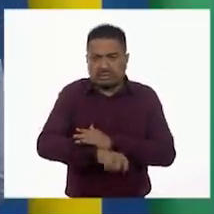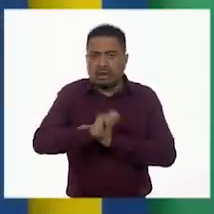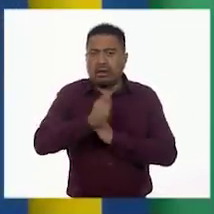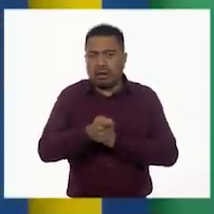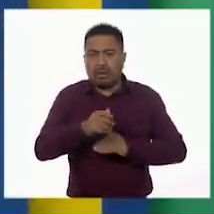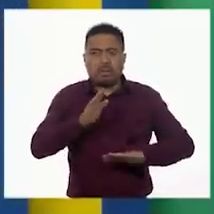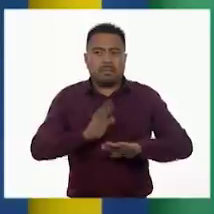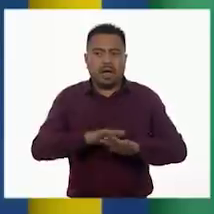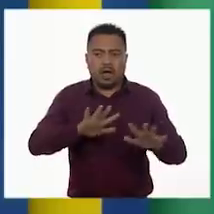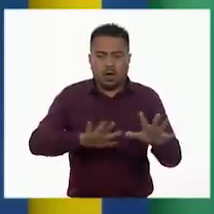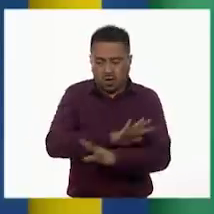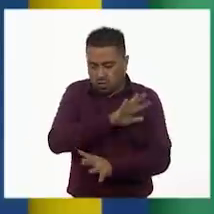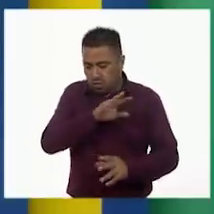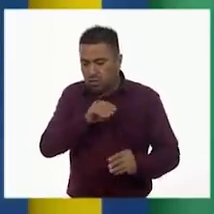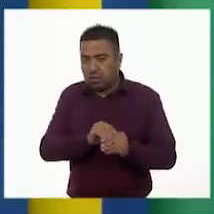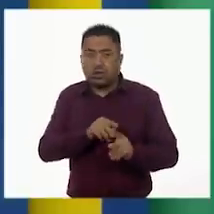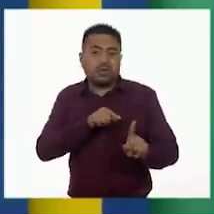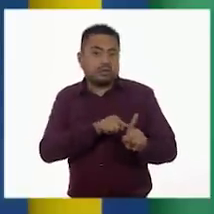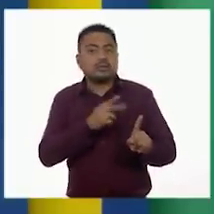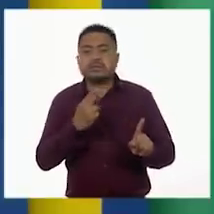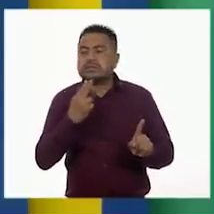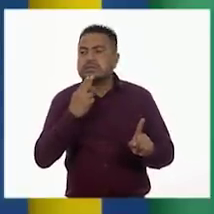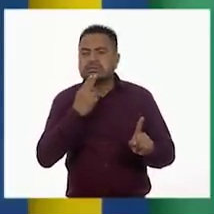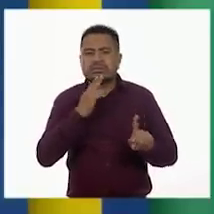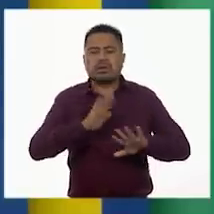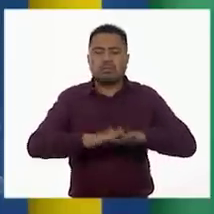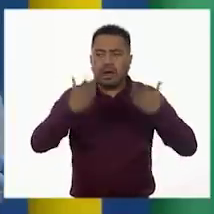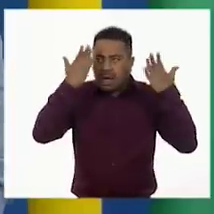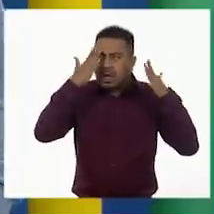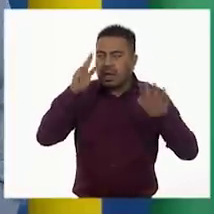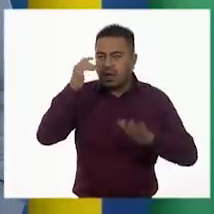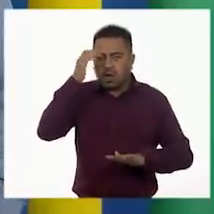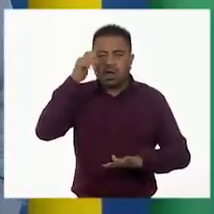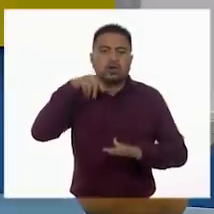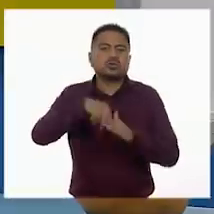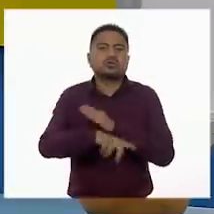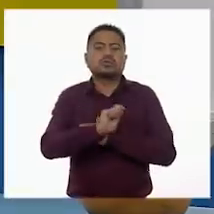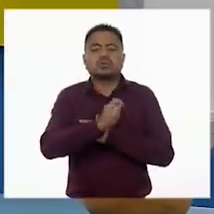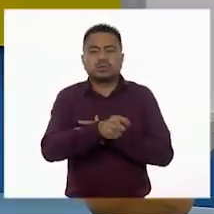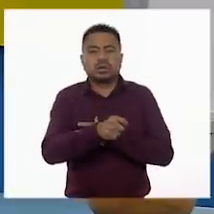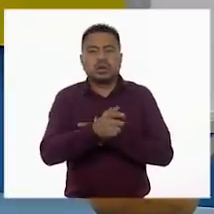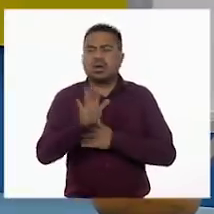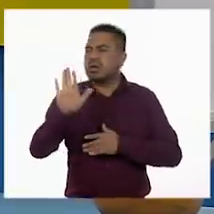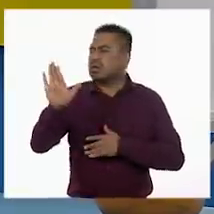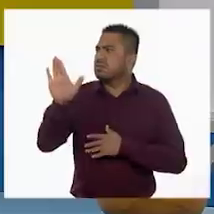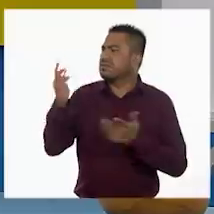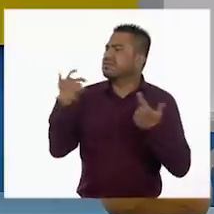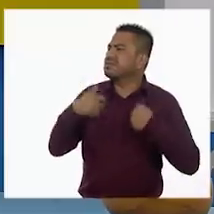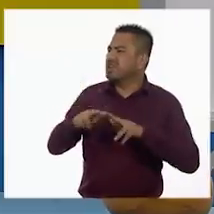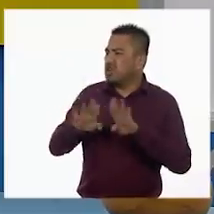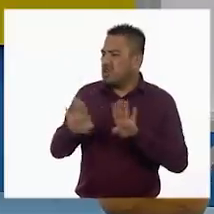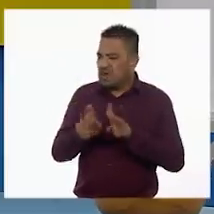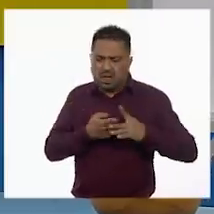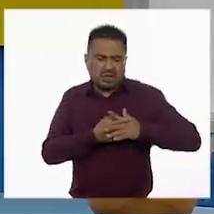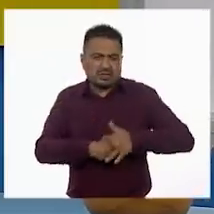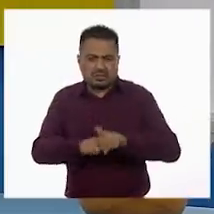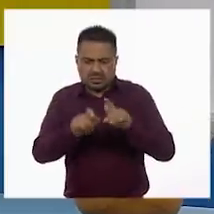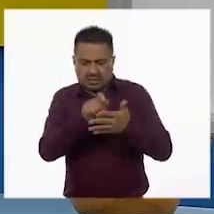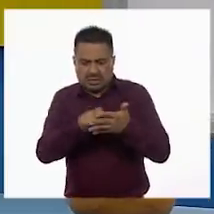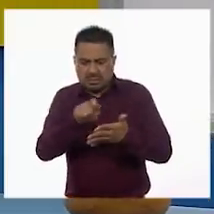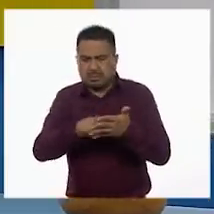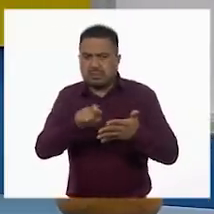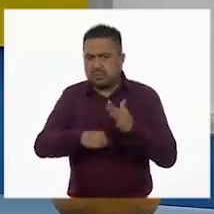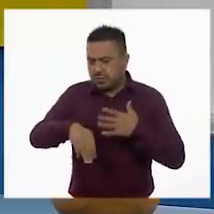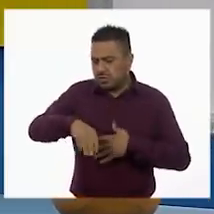forma más completa. Su función es ampliar conocimientos. Maestro, ¿cómo iniciamos la escritura de